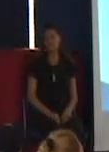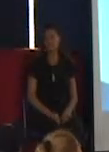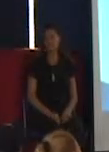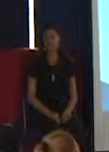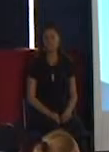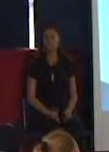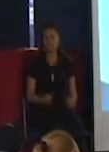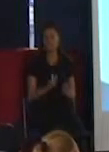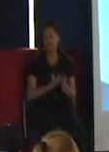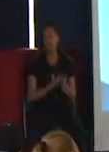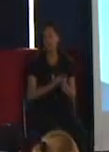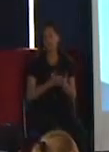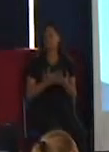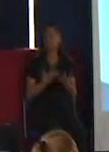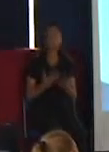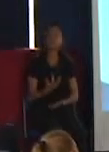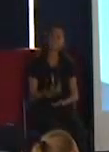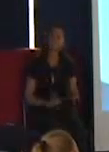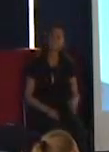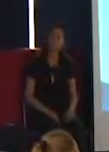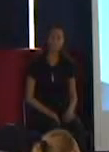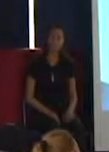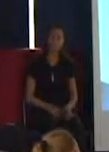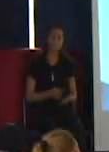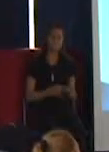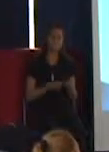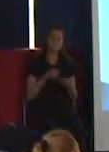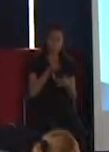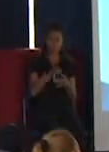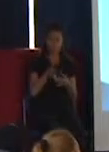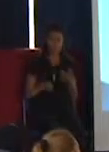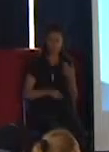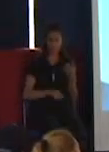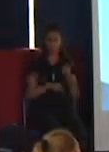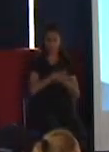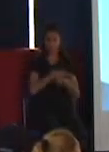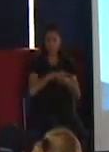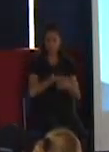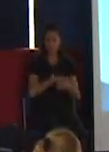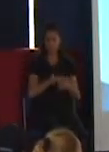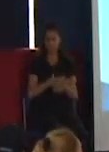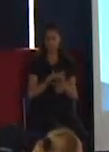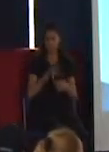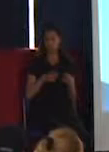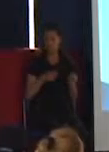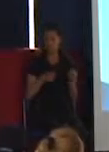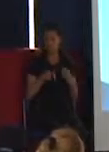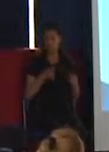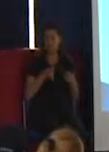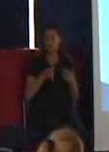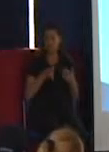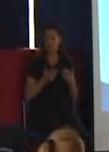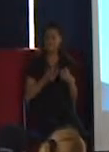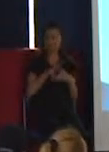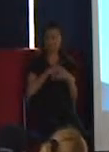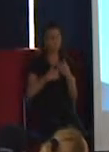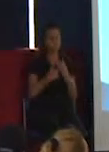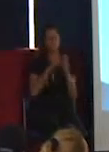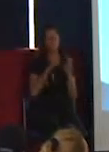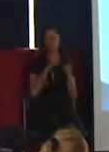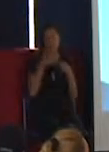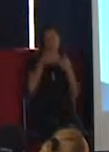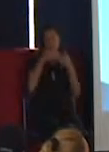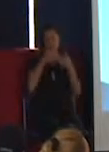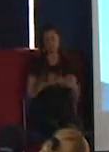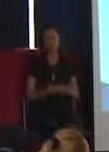de ideas, ¿qué es lo que se quiere? Que también esa serie de situaciones, ¿sí?, se manejen en toda la parte de